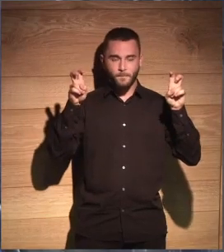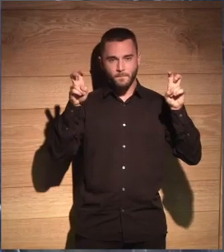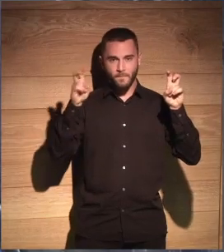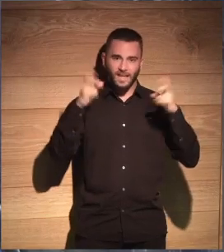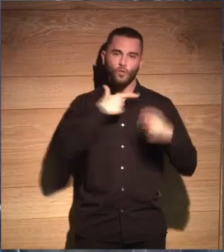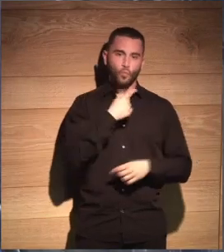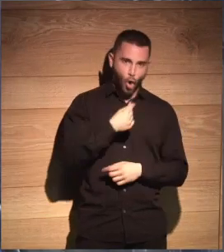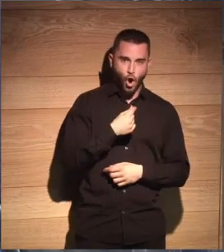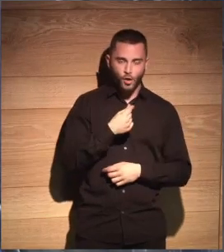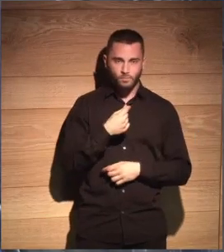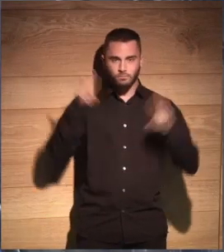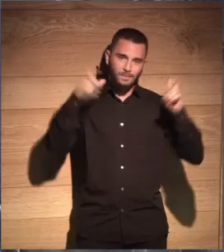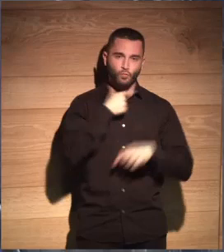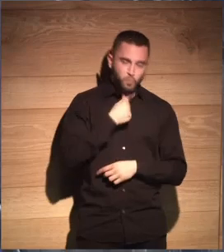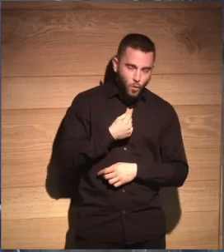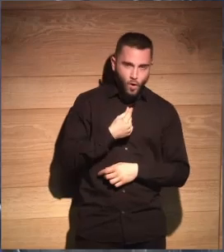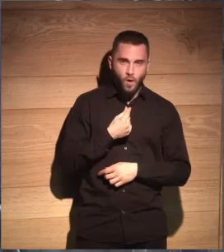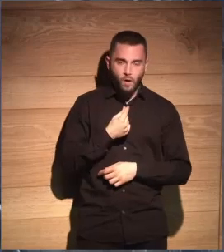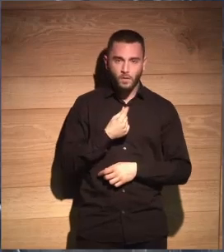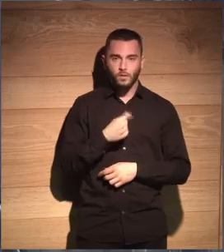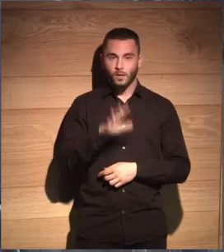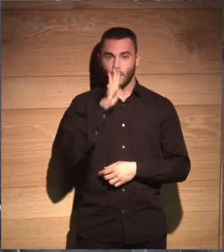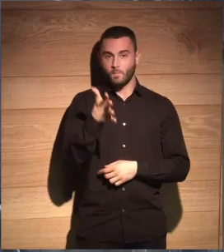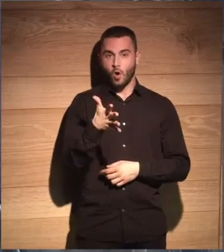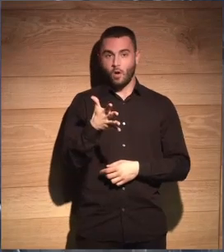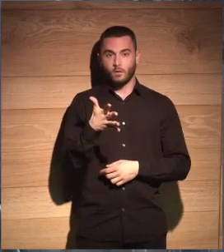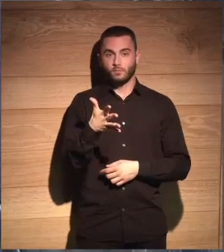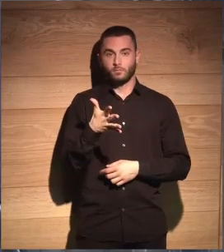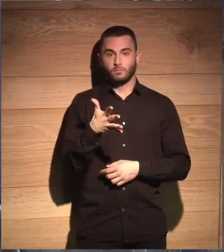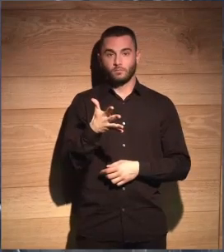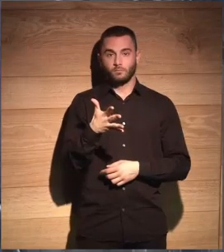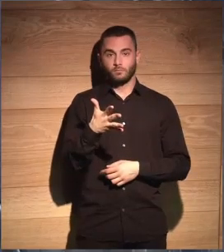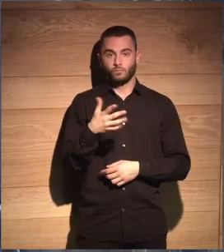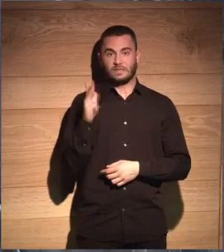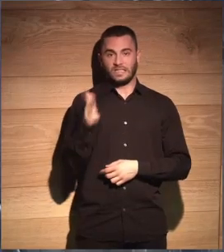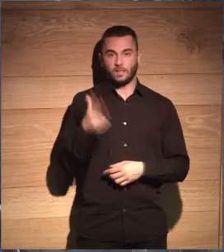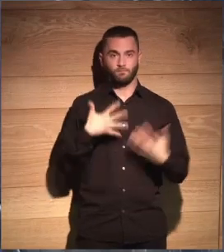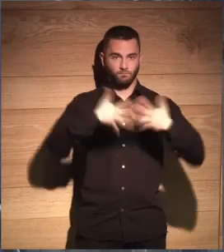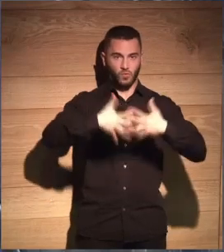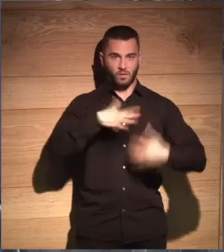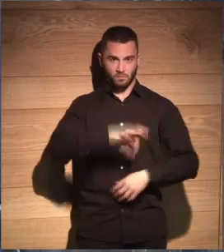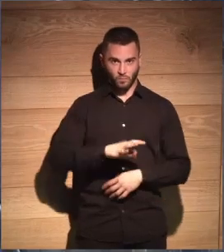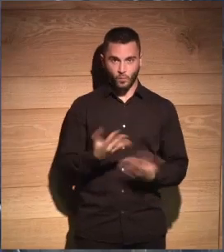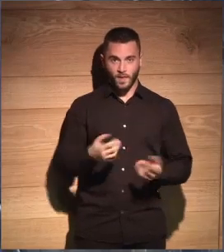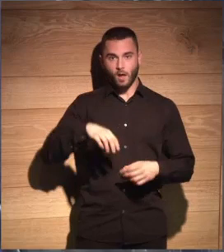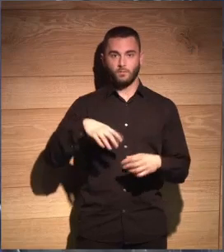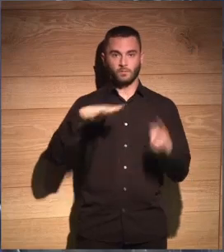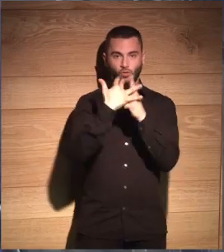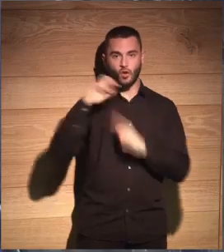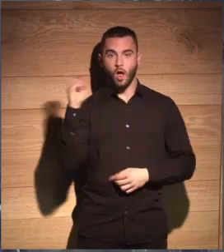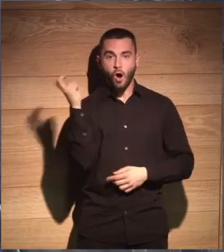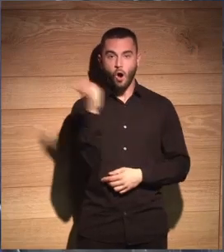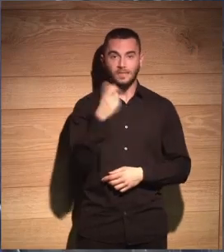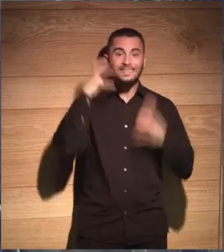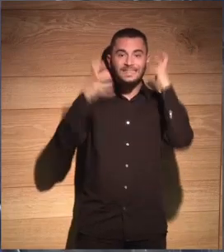de humor casi, ¿no? Porque te funciona con un gag. Otras veces el animal